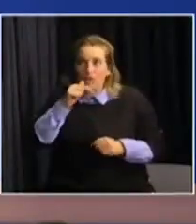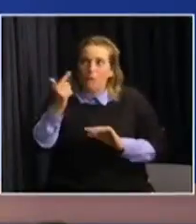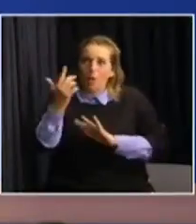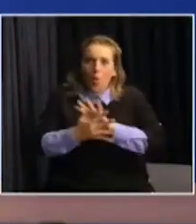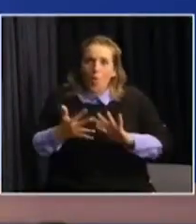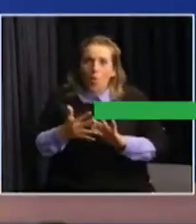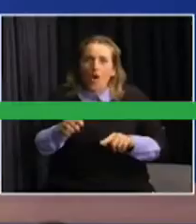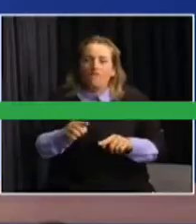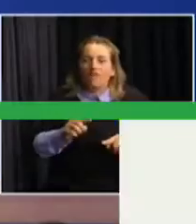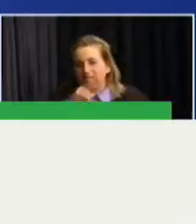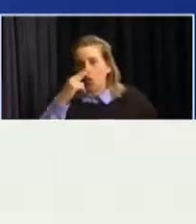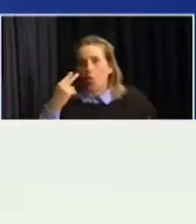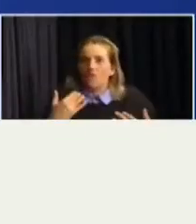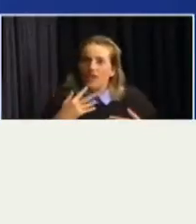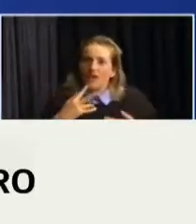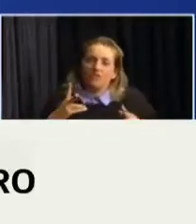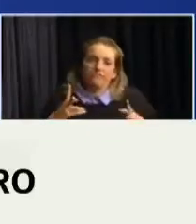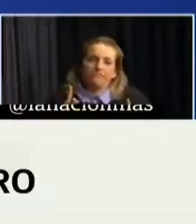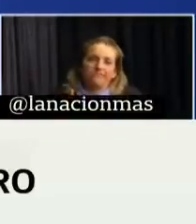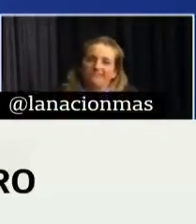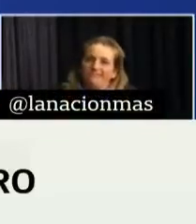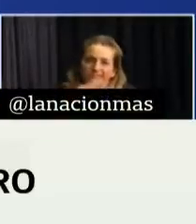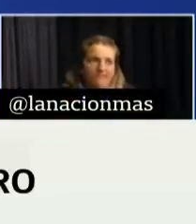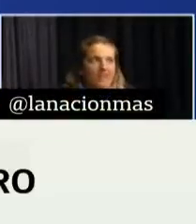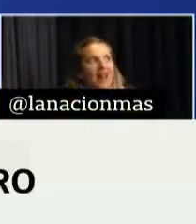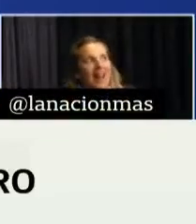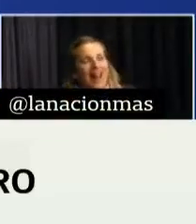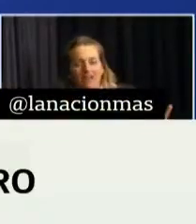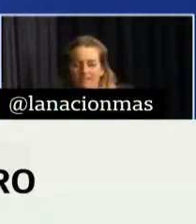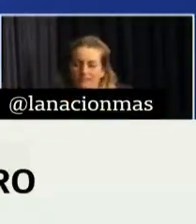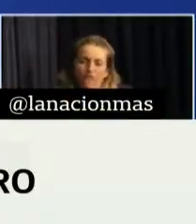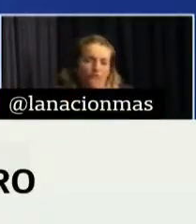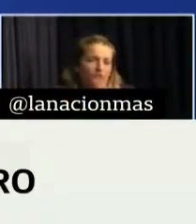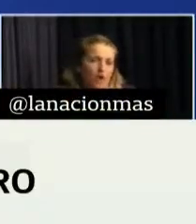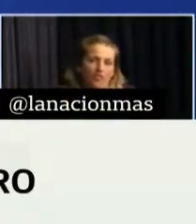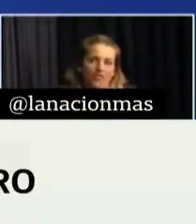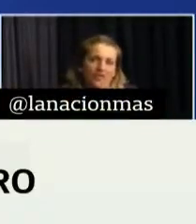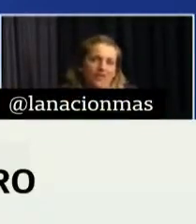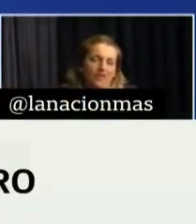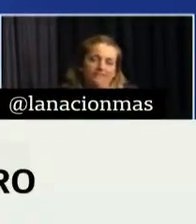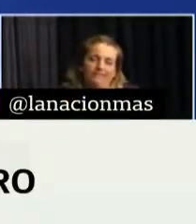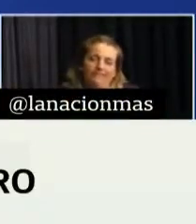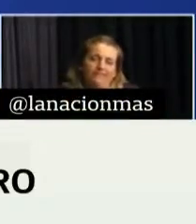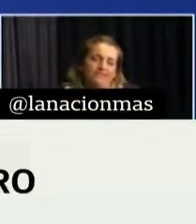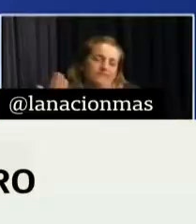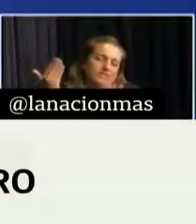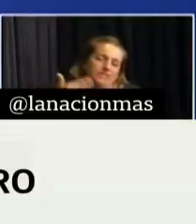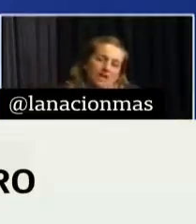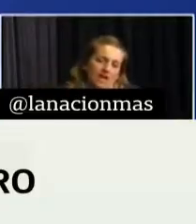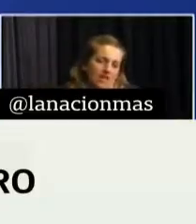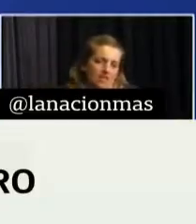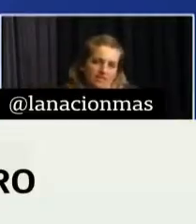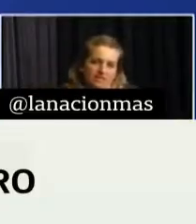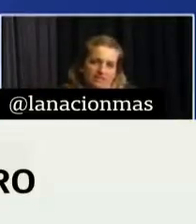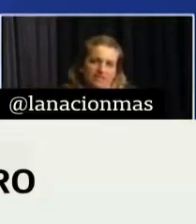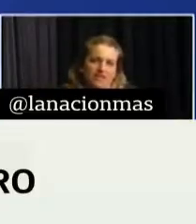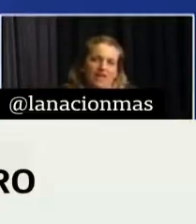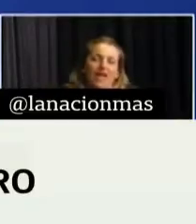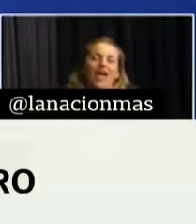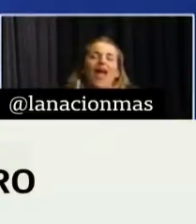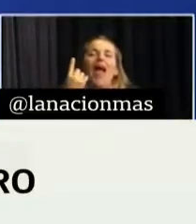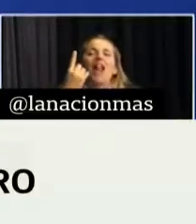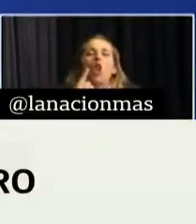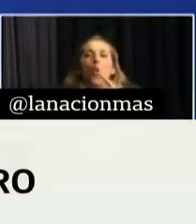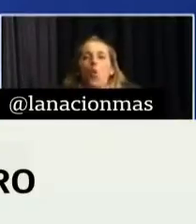Va a ser un verano restringido. Las fronteras van a estar básicamente cerradas, salvo